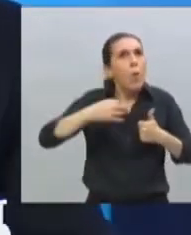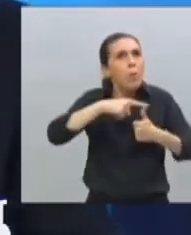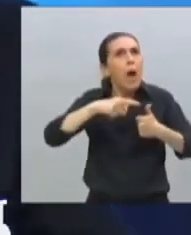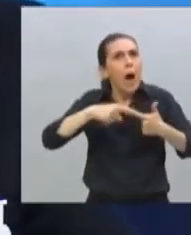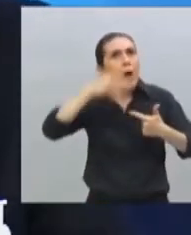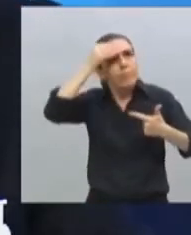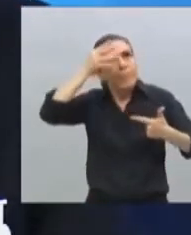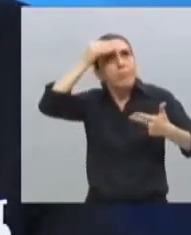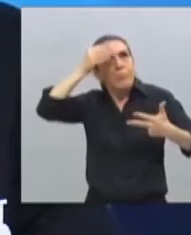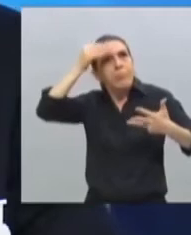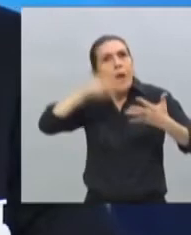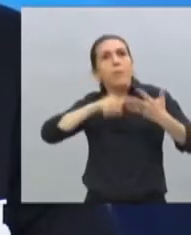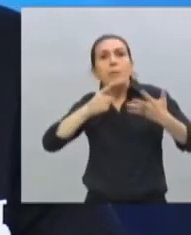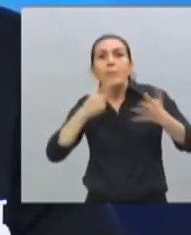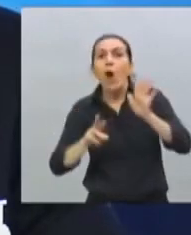Ganar tiempo para